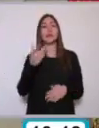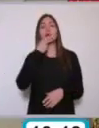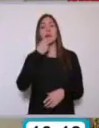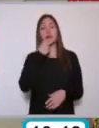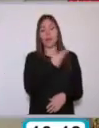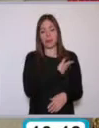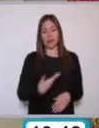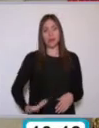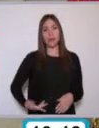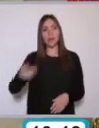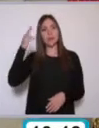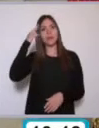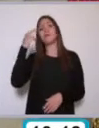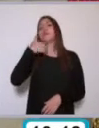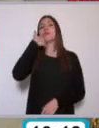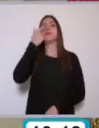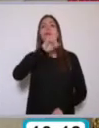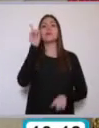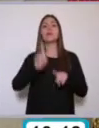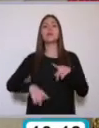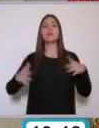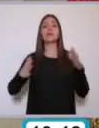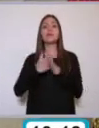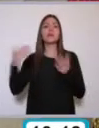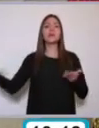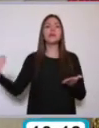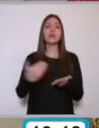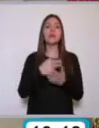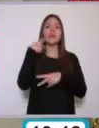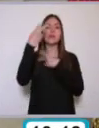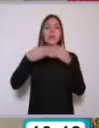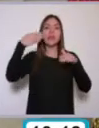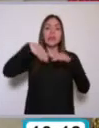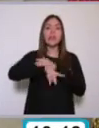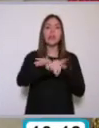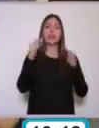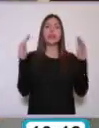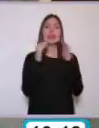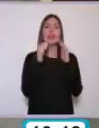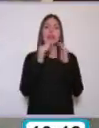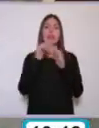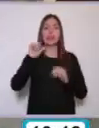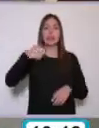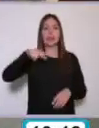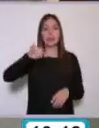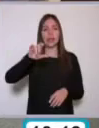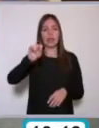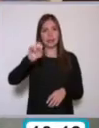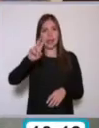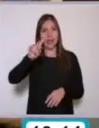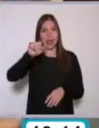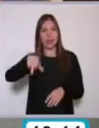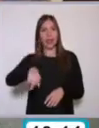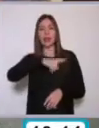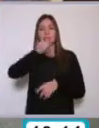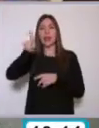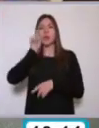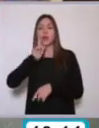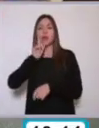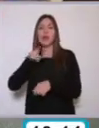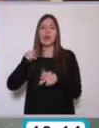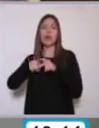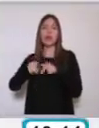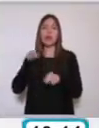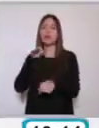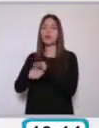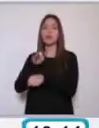reprimir el movimiento el 18 de noviembre, hacen la emboscada en esta casa de Aquiles Cerdán, se defienden las hermanas, Aquiles se esconde, al final lo encuentran,